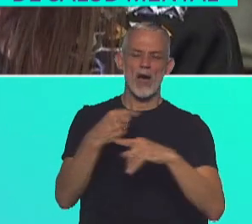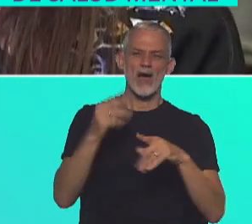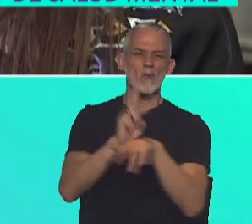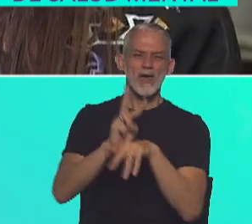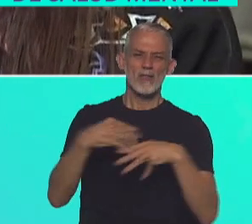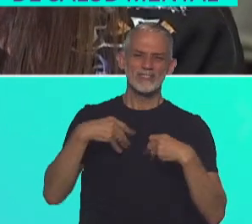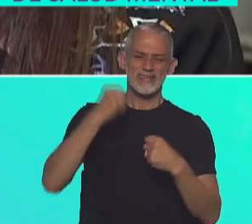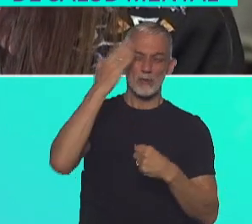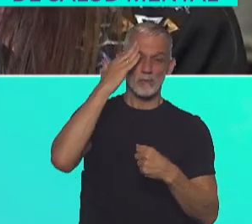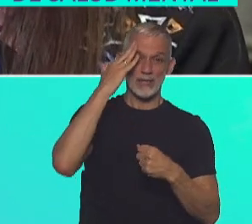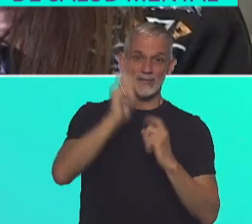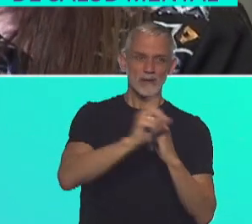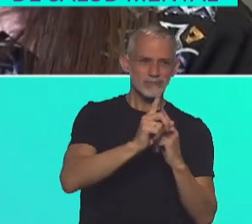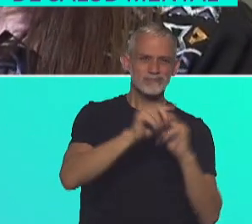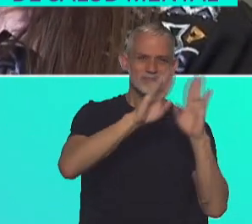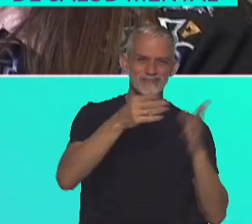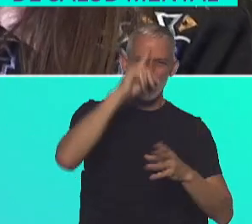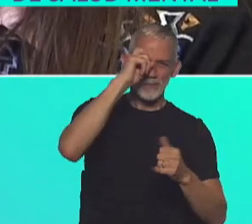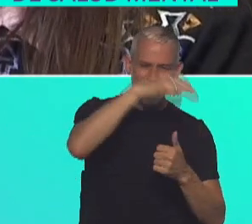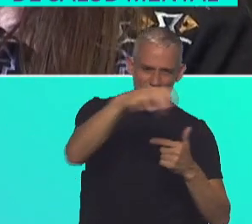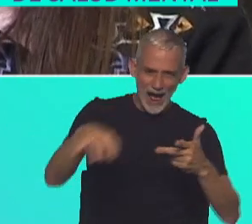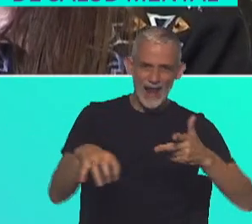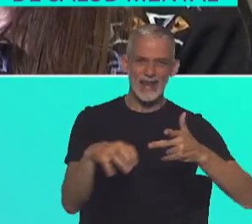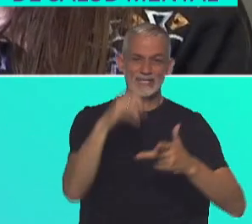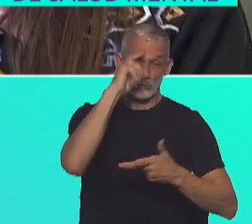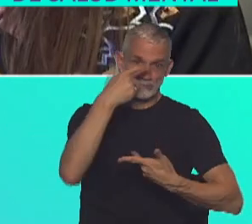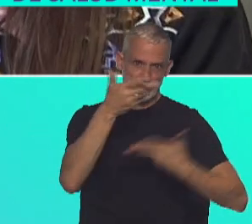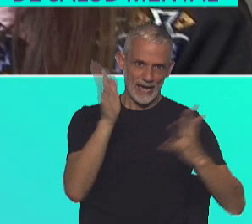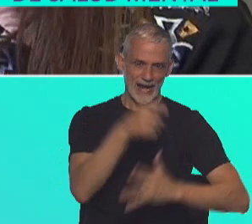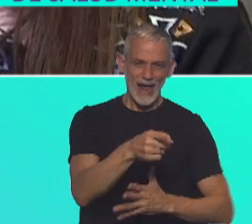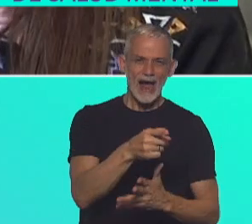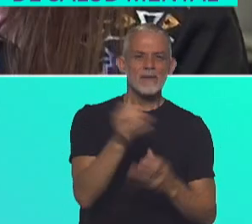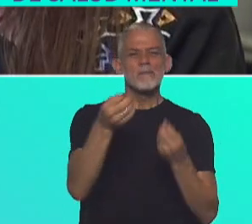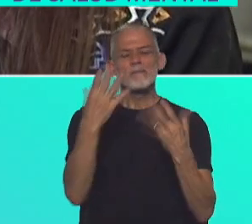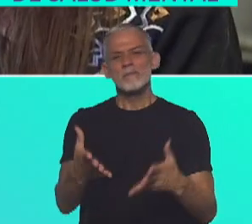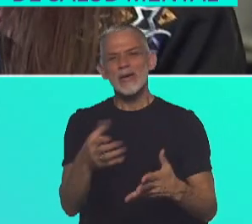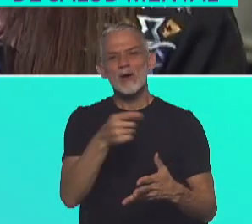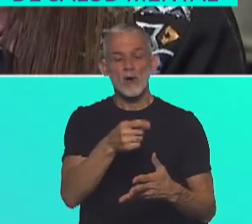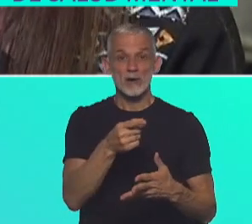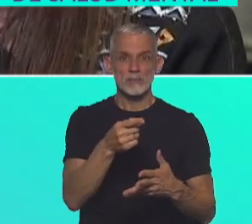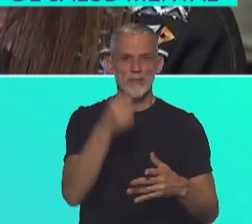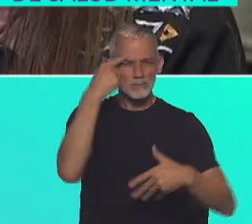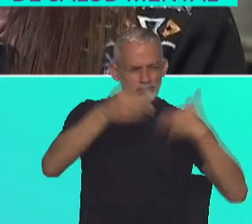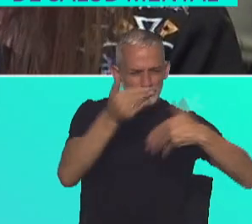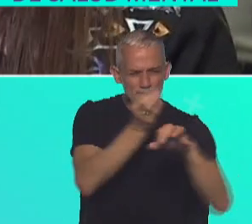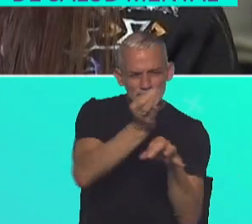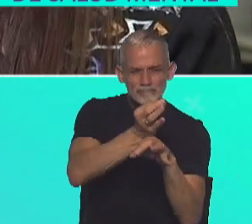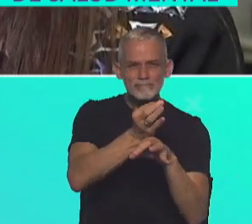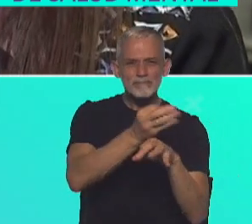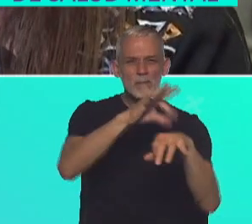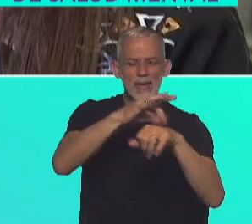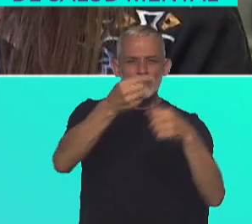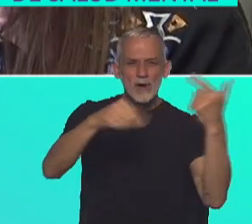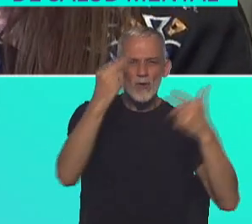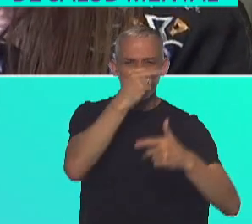en el primer nivel de atención, en los centros de salud, en el hospital general, mejorando la capacitación de nuestros recursos